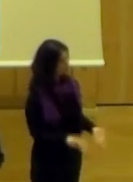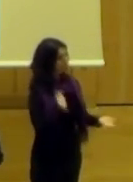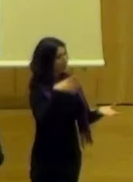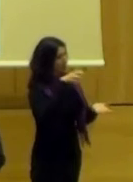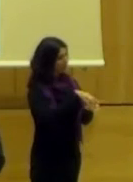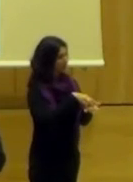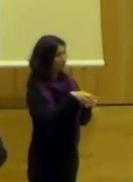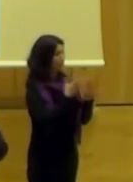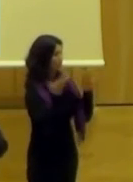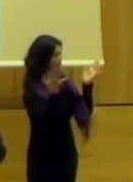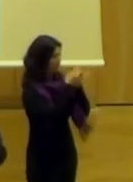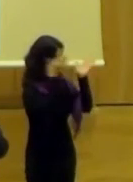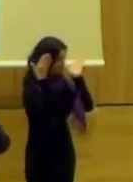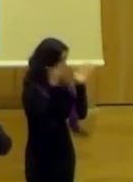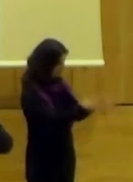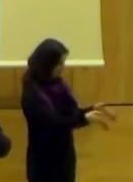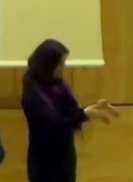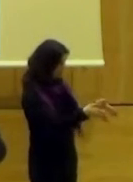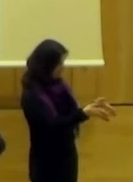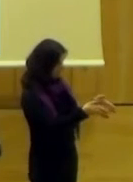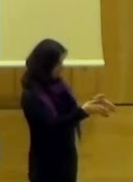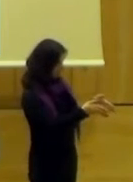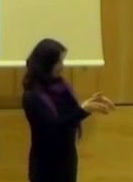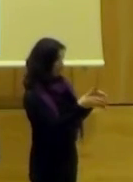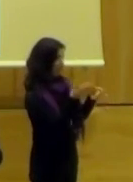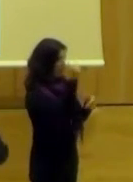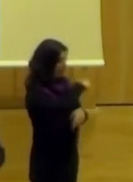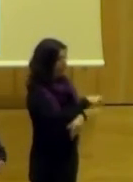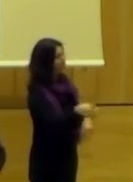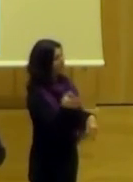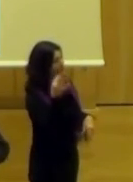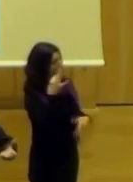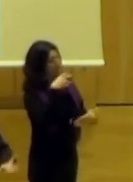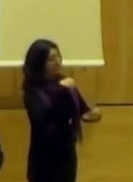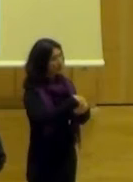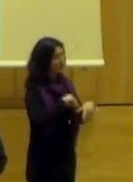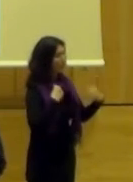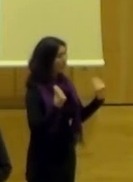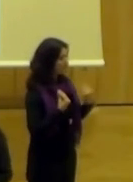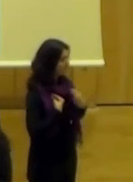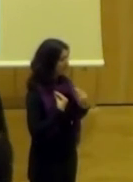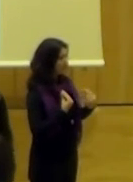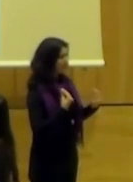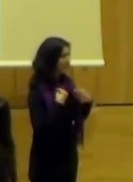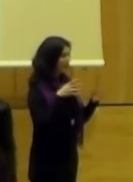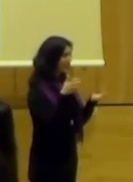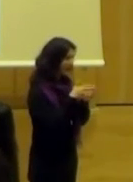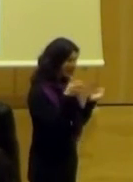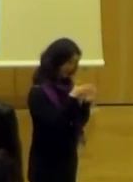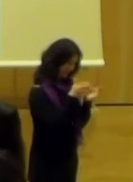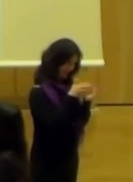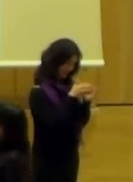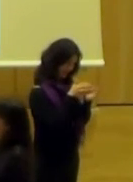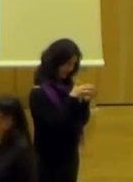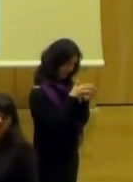ponemos el centro de toda nuestra intervención en los hombres y mujeres que residen en Granada, en